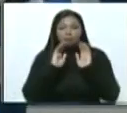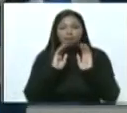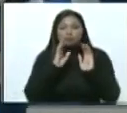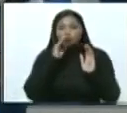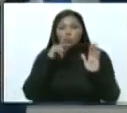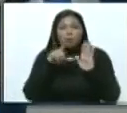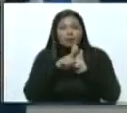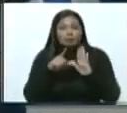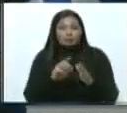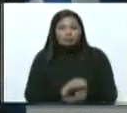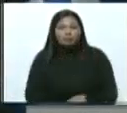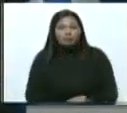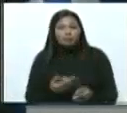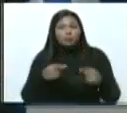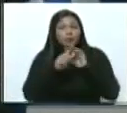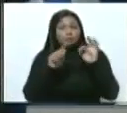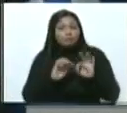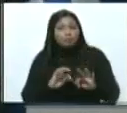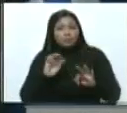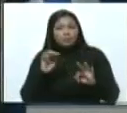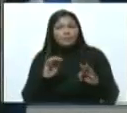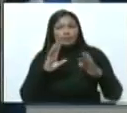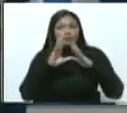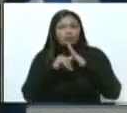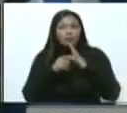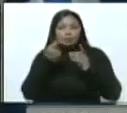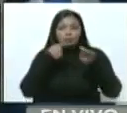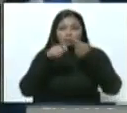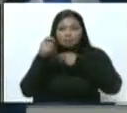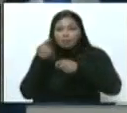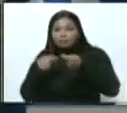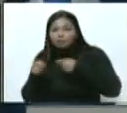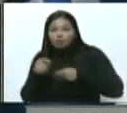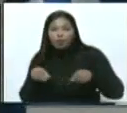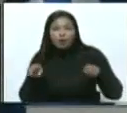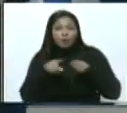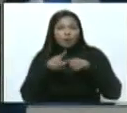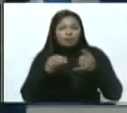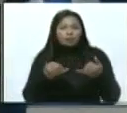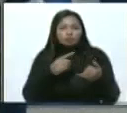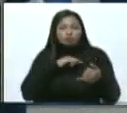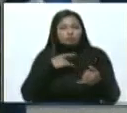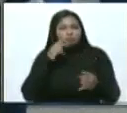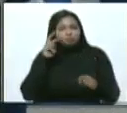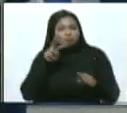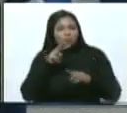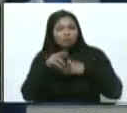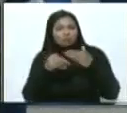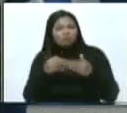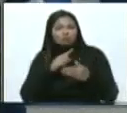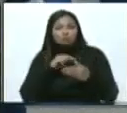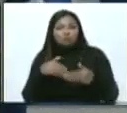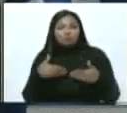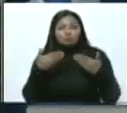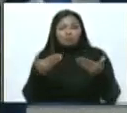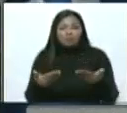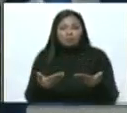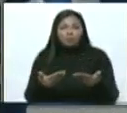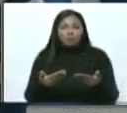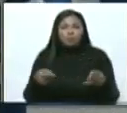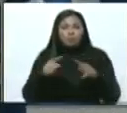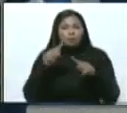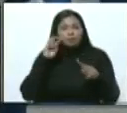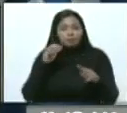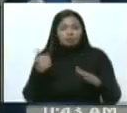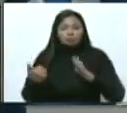a la modalidad, repito, del tráfico de drogas. Y en este sentido, hemos dado también un